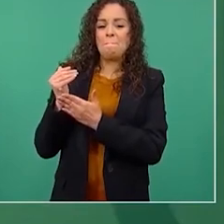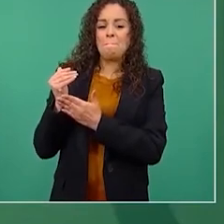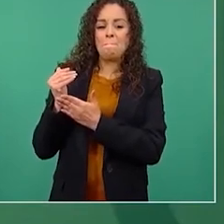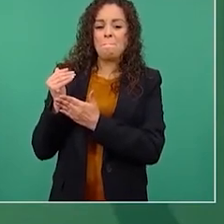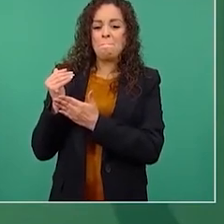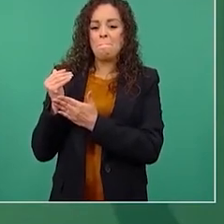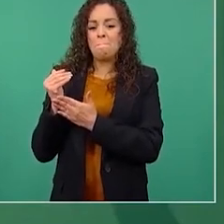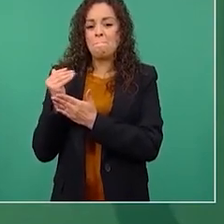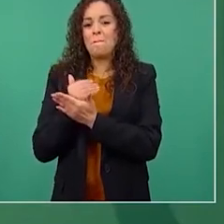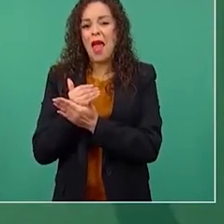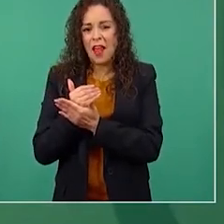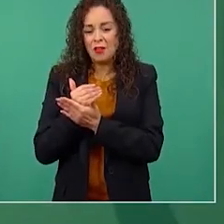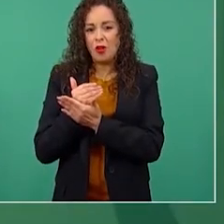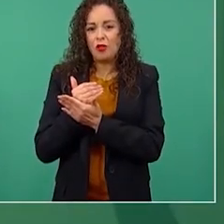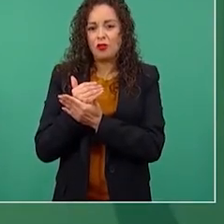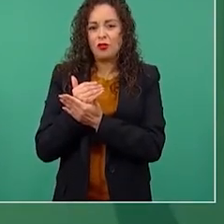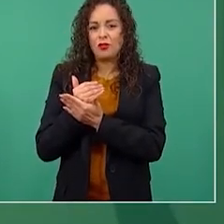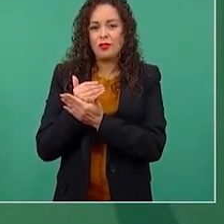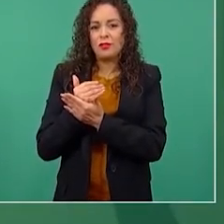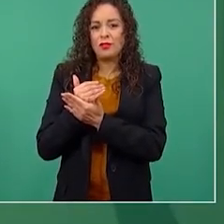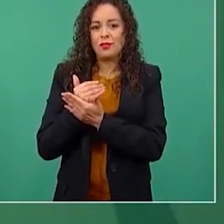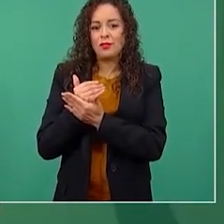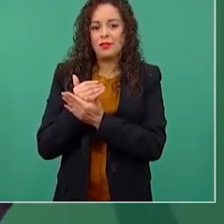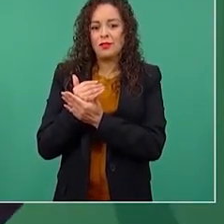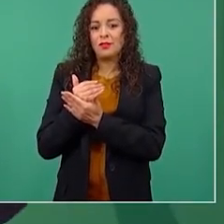no le pongan levadura.